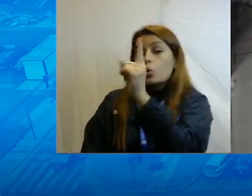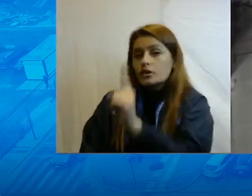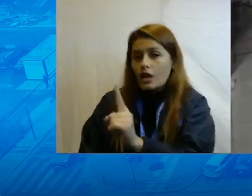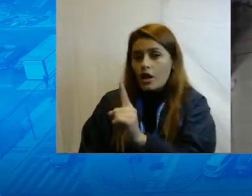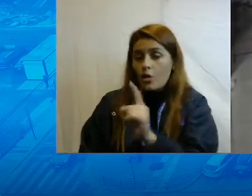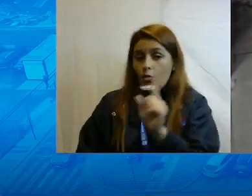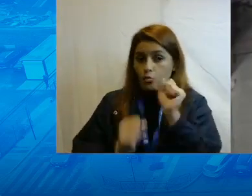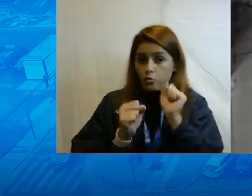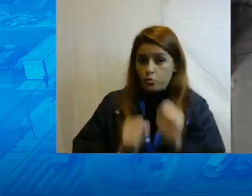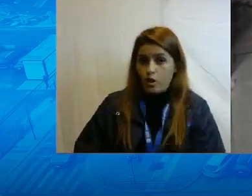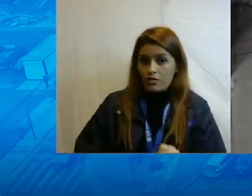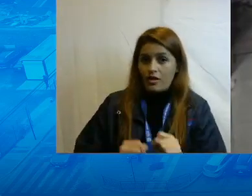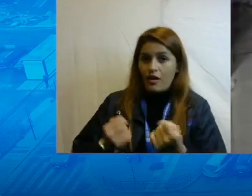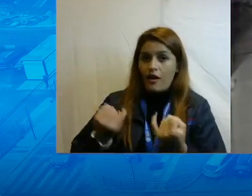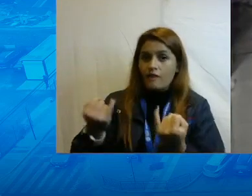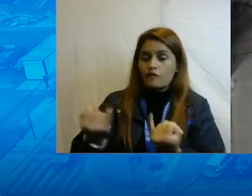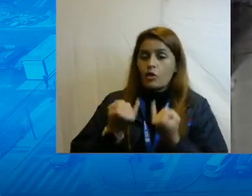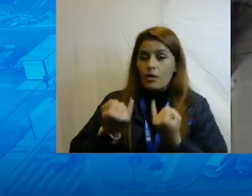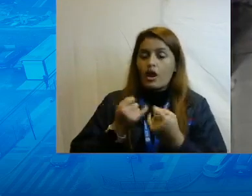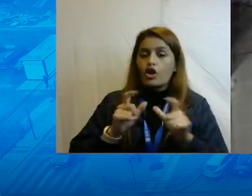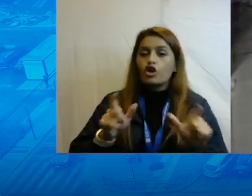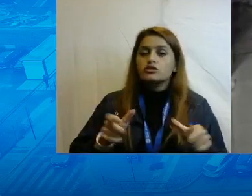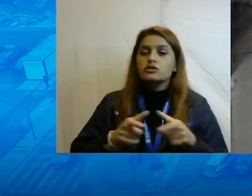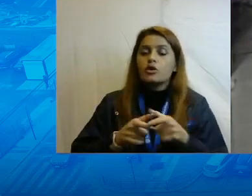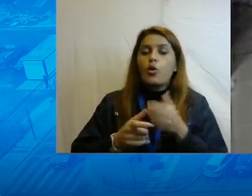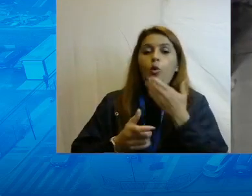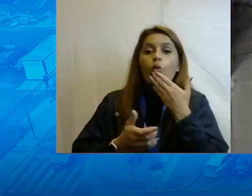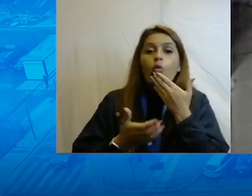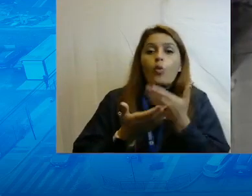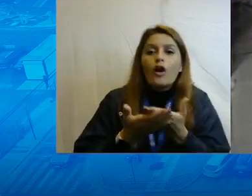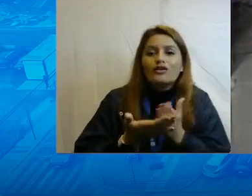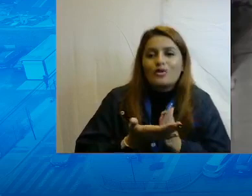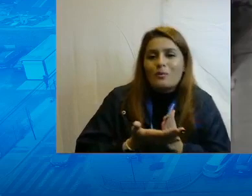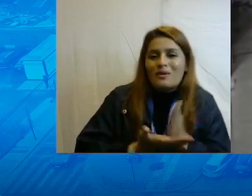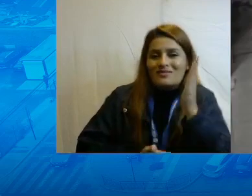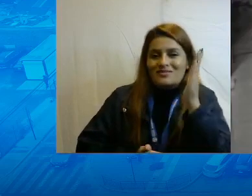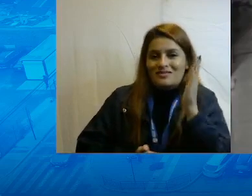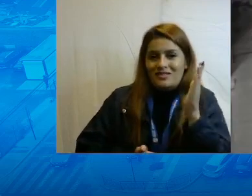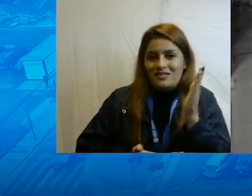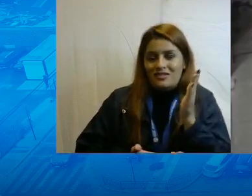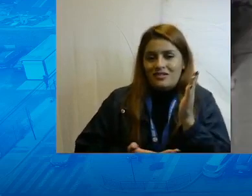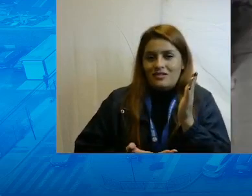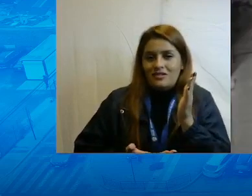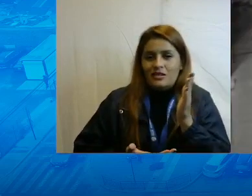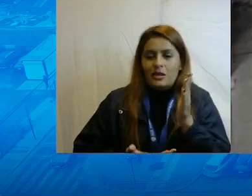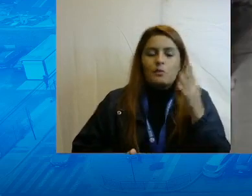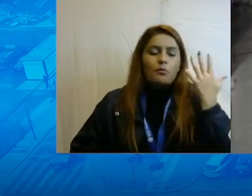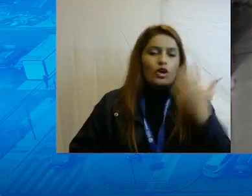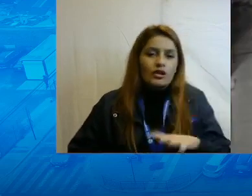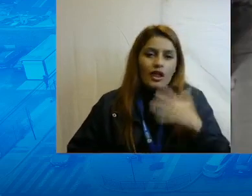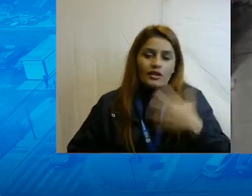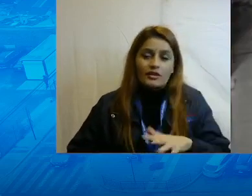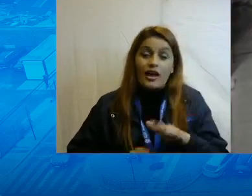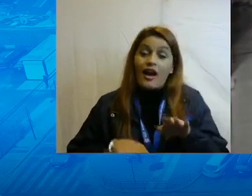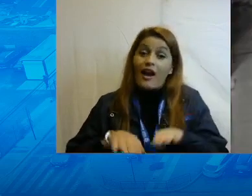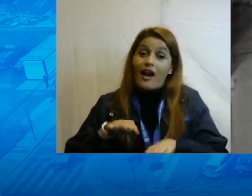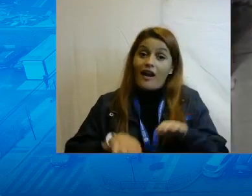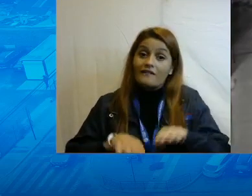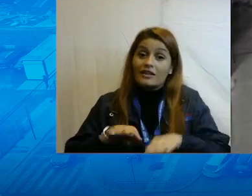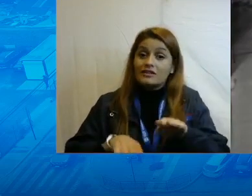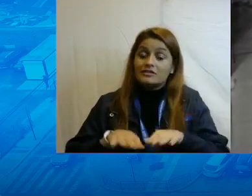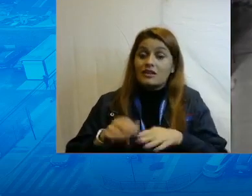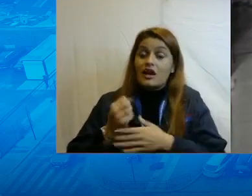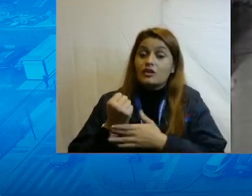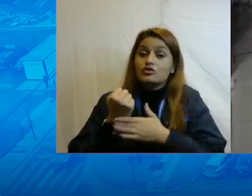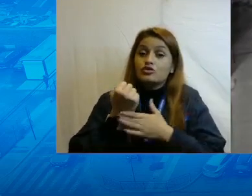de que se le informe al Consejo Municipal cuando se inicien cada una de estas obras, sobre todo esta que es súper importante, de repente, y eso nos va a